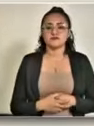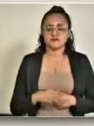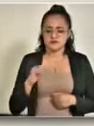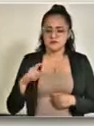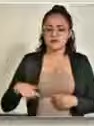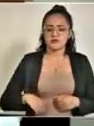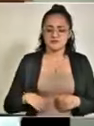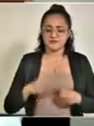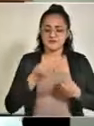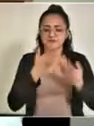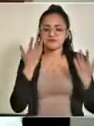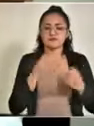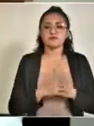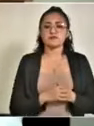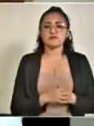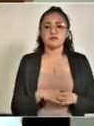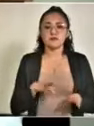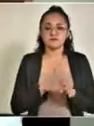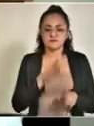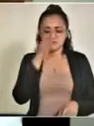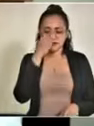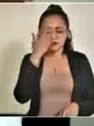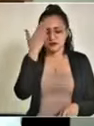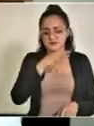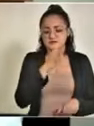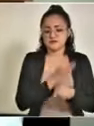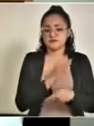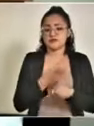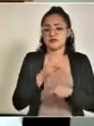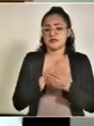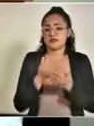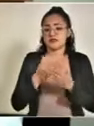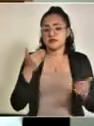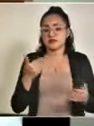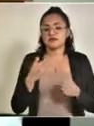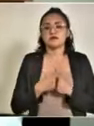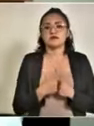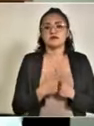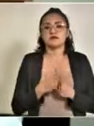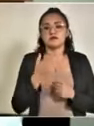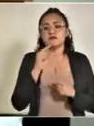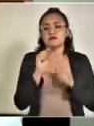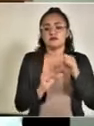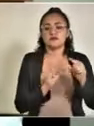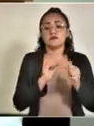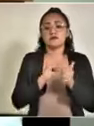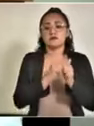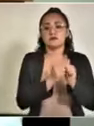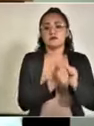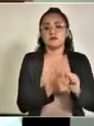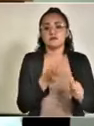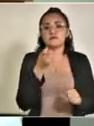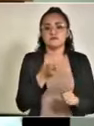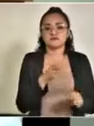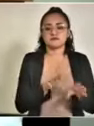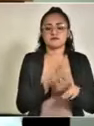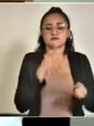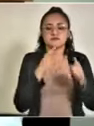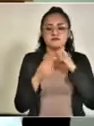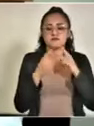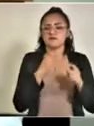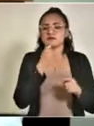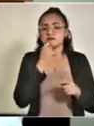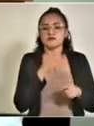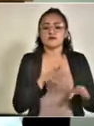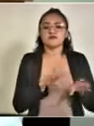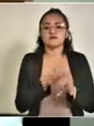Sí, gobernador. Como ya se reportaba hace unos días, se ha estado avanzando en todo este esquema de diálogo, al igual que